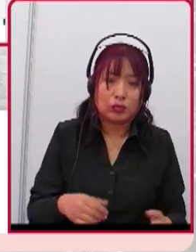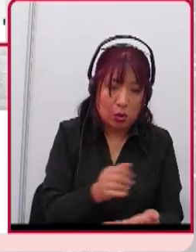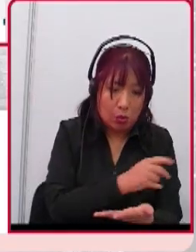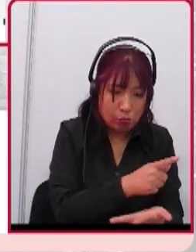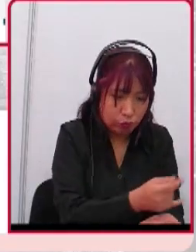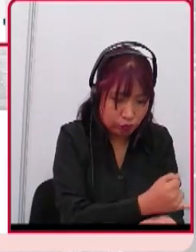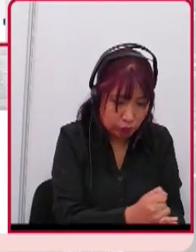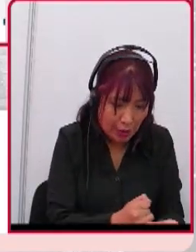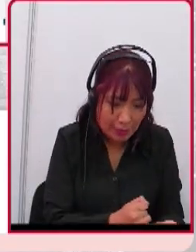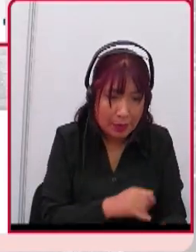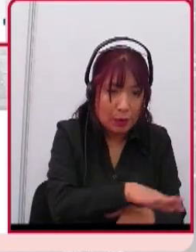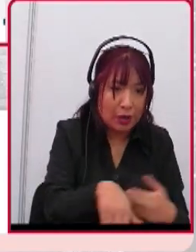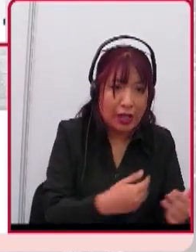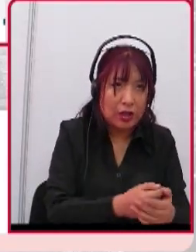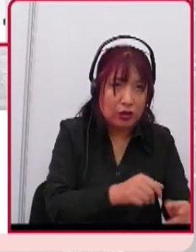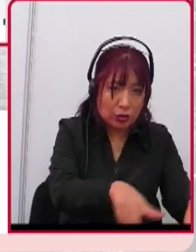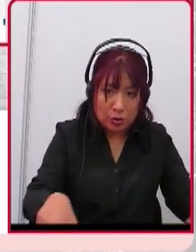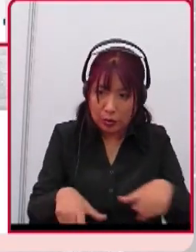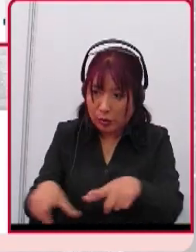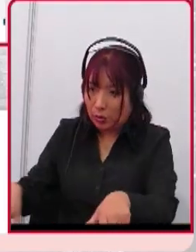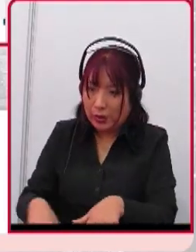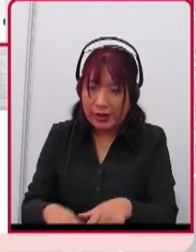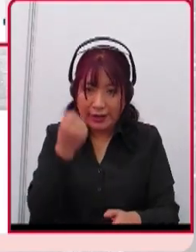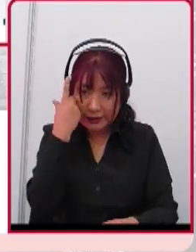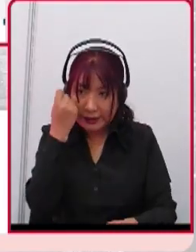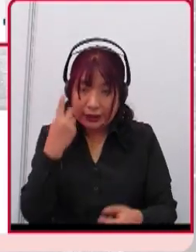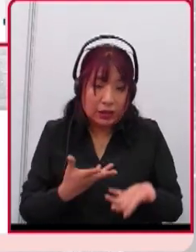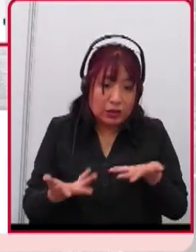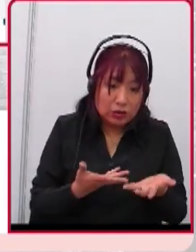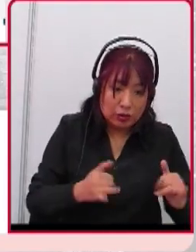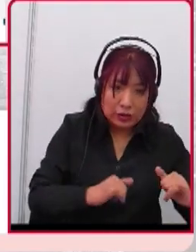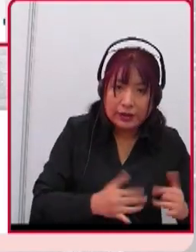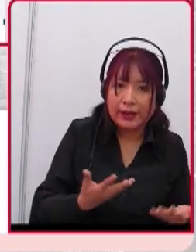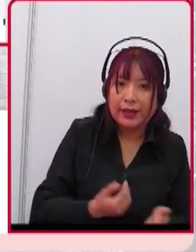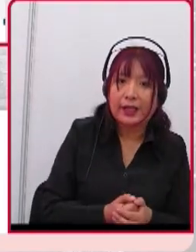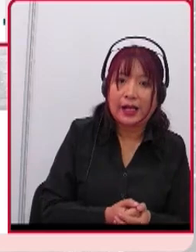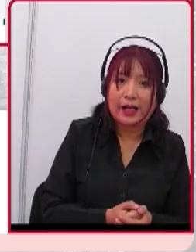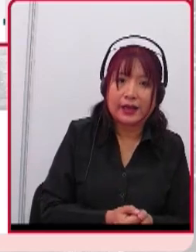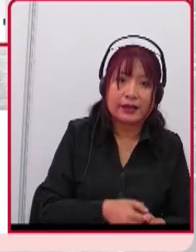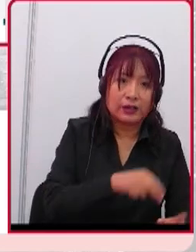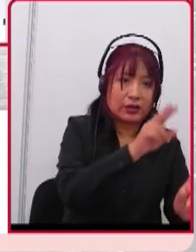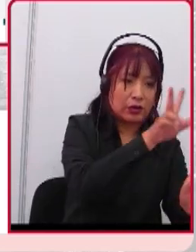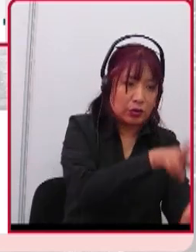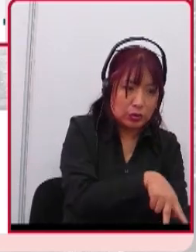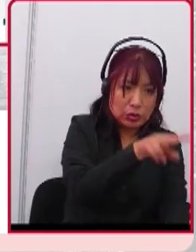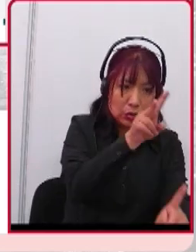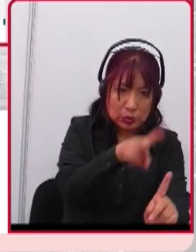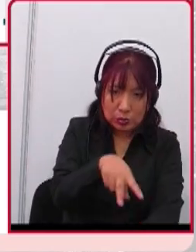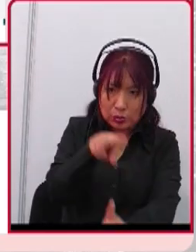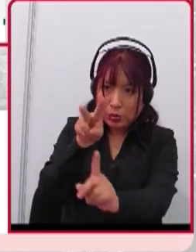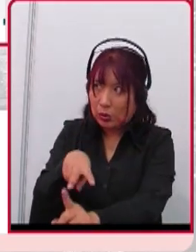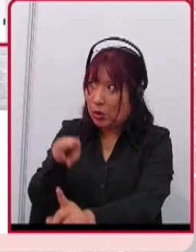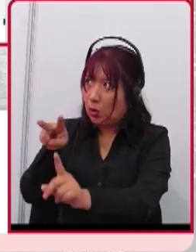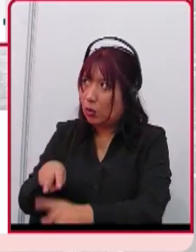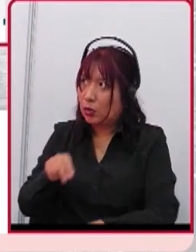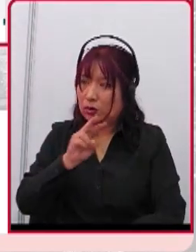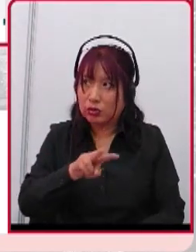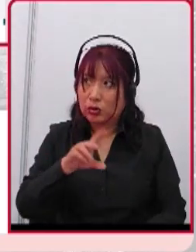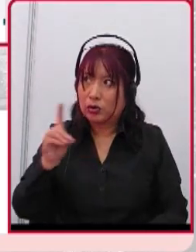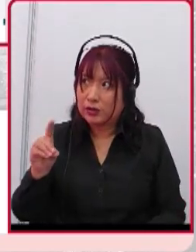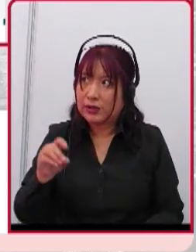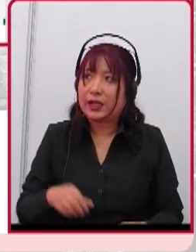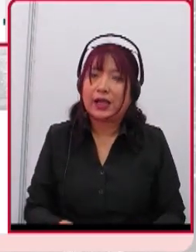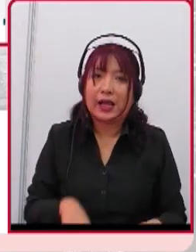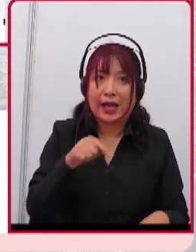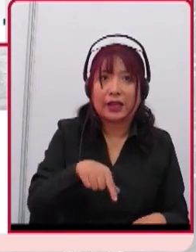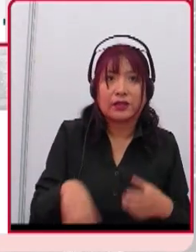los puntos, y a partir de ello lo que va a hacer este robot es un mapeo 2D. Esto se hizo gracias a una metodología